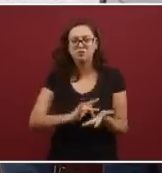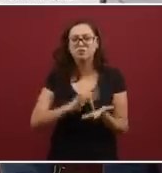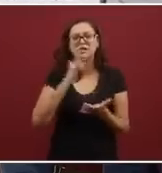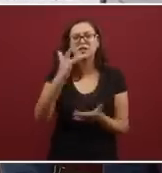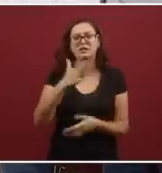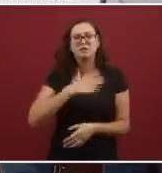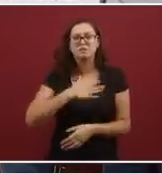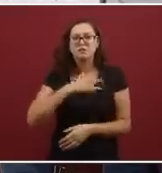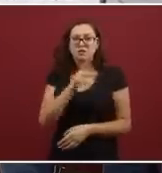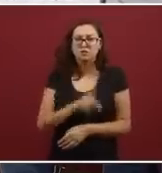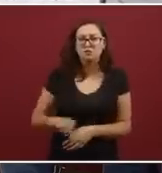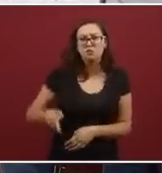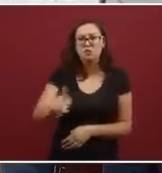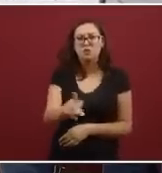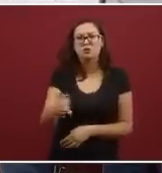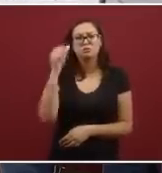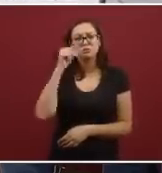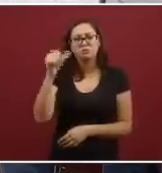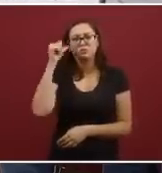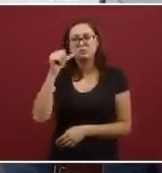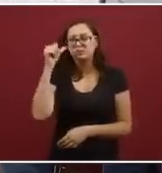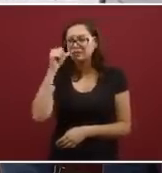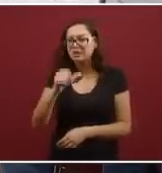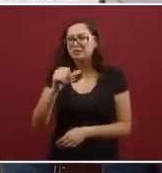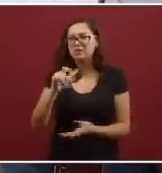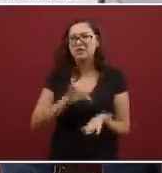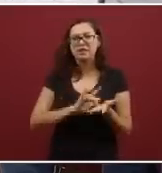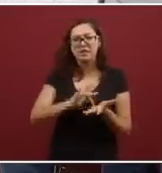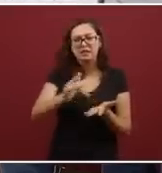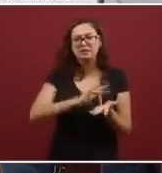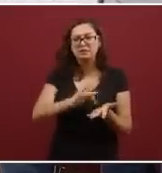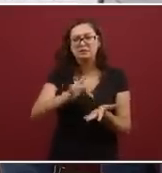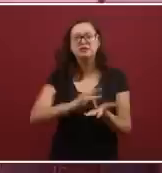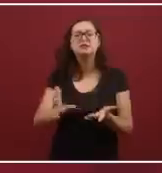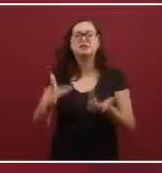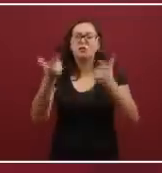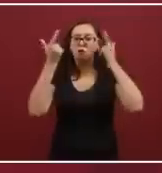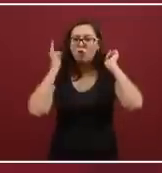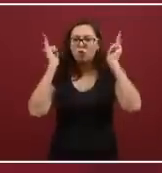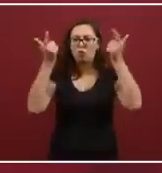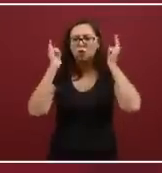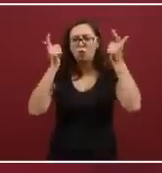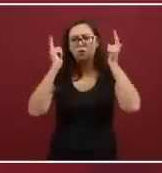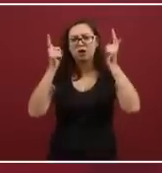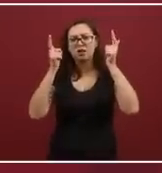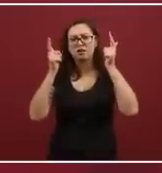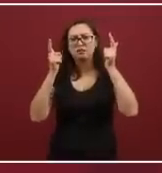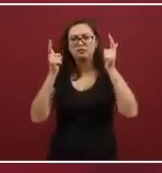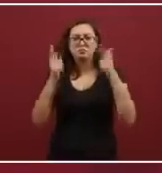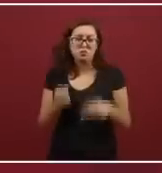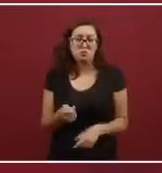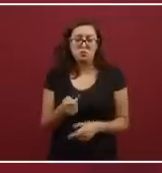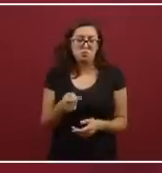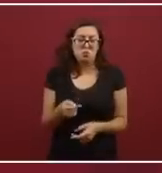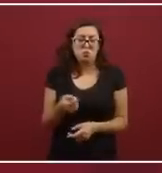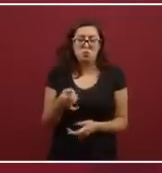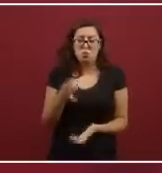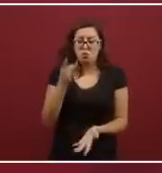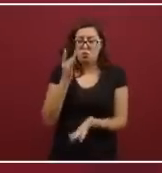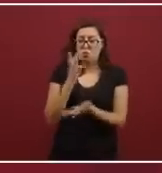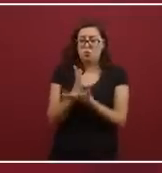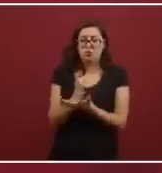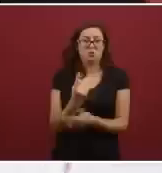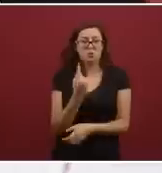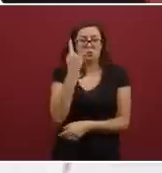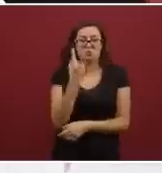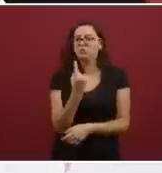Yucuná estará agradecido por siempre. Y esperemos que no esto no sea lo único, sino que